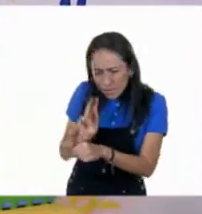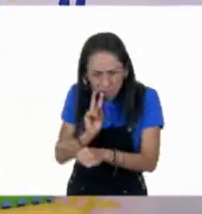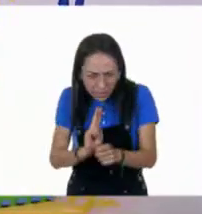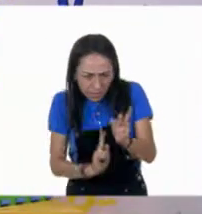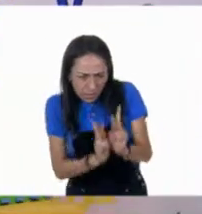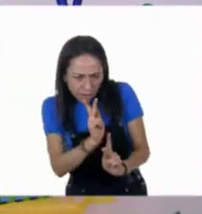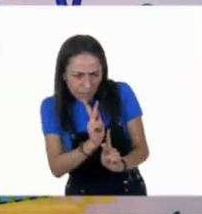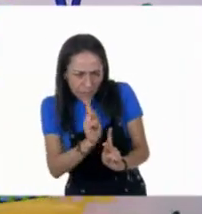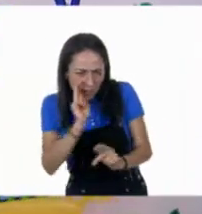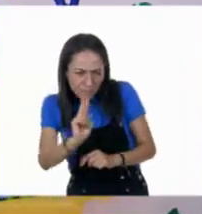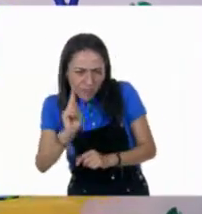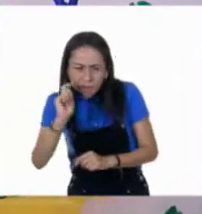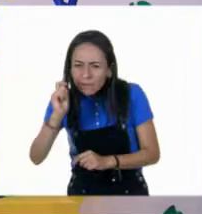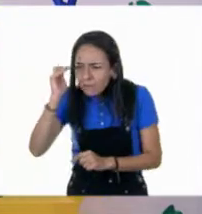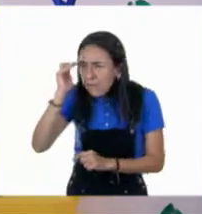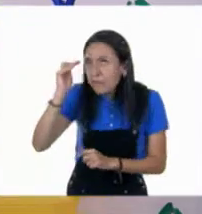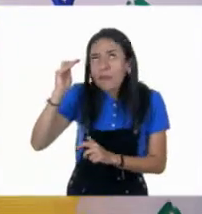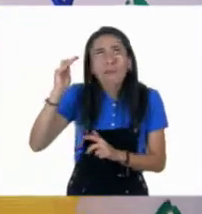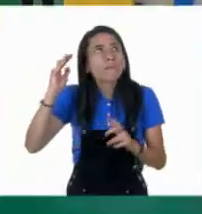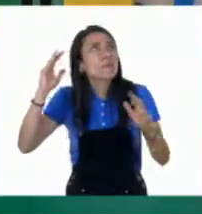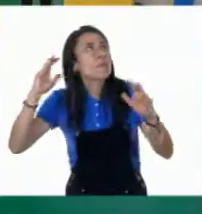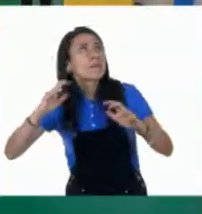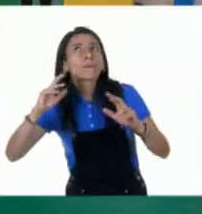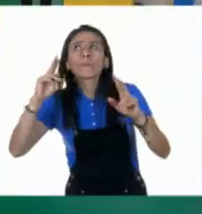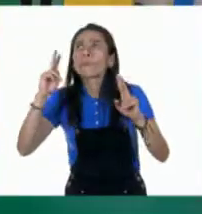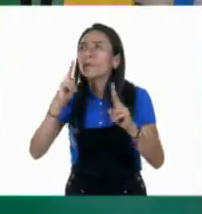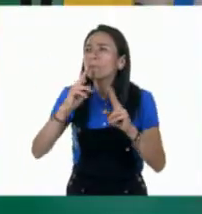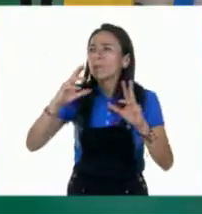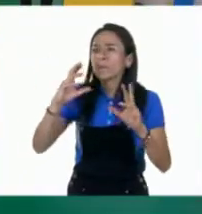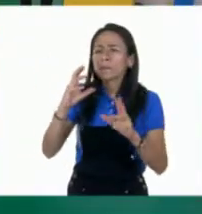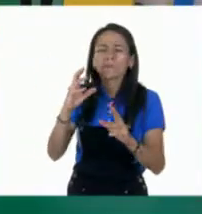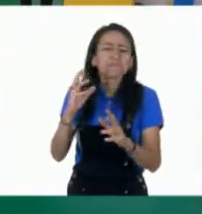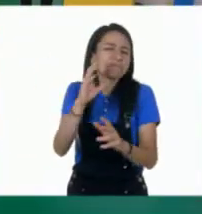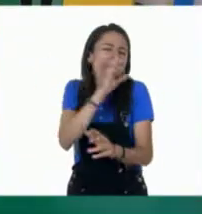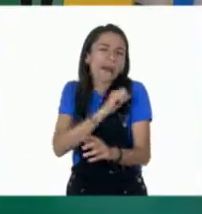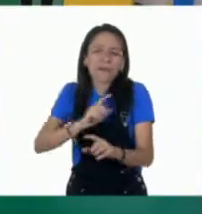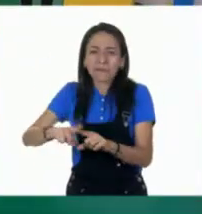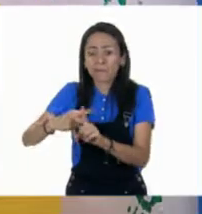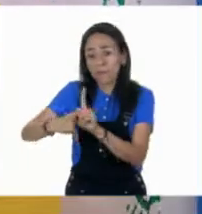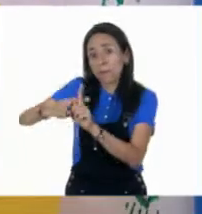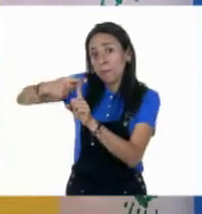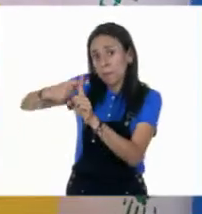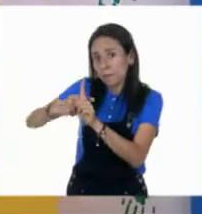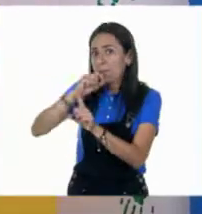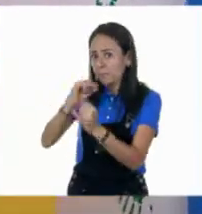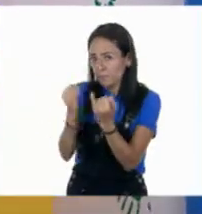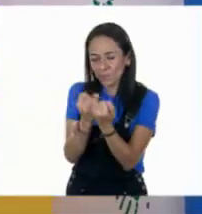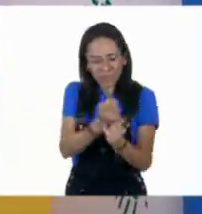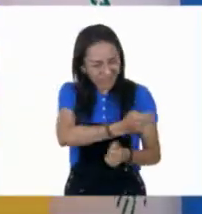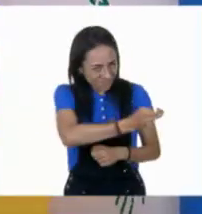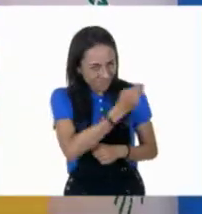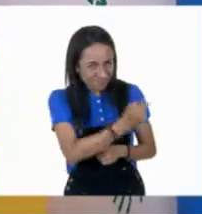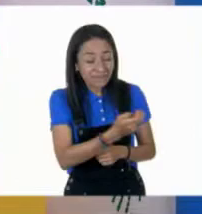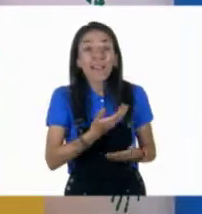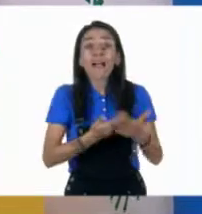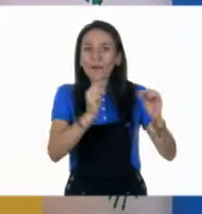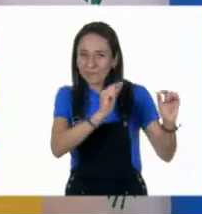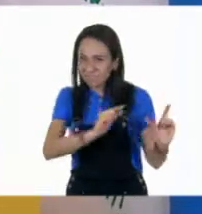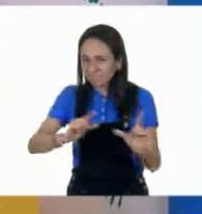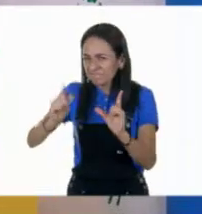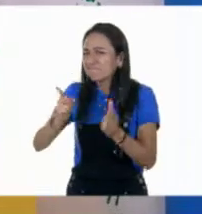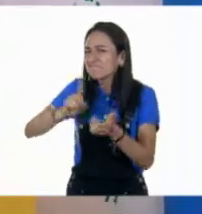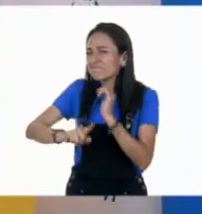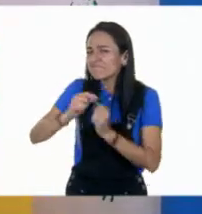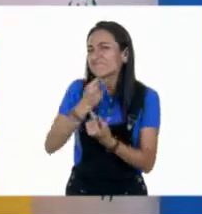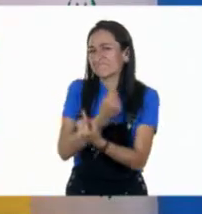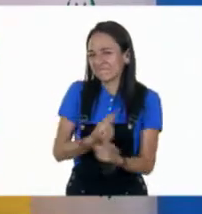también en la temperatura. Exactamente, muy bien. Ahora, ¿qué te parece si vamos a ver lo que nos comentan algunas niñas y niños? Perfecto,